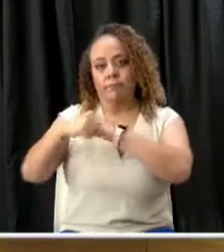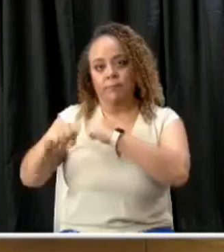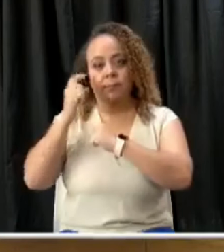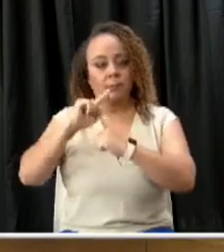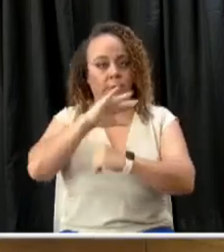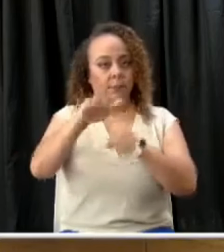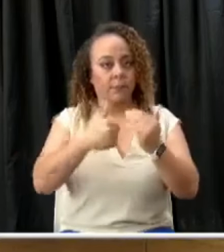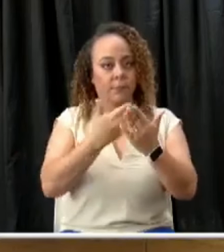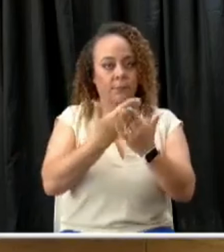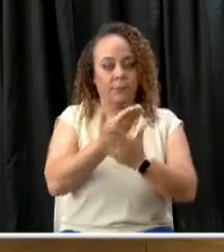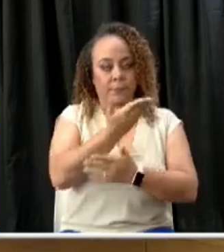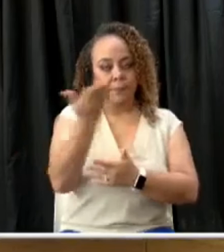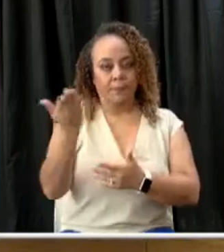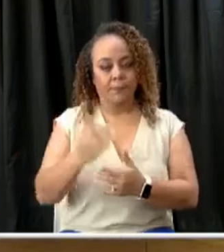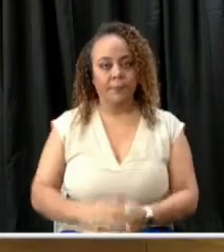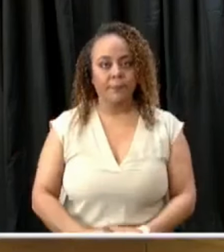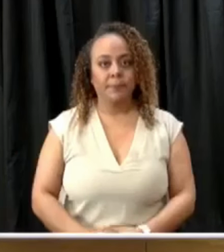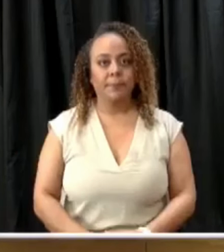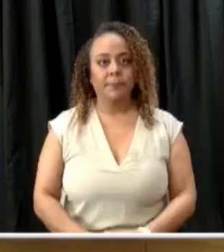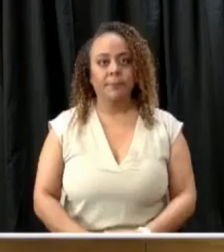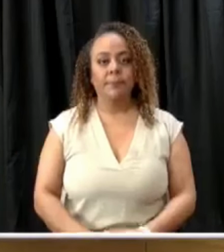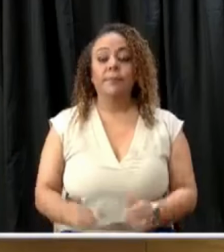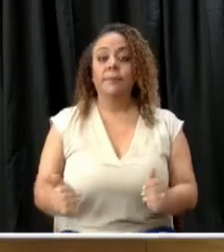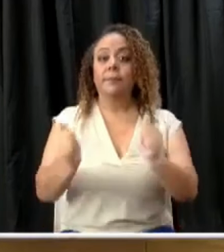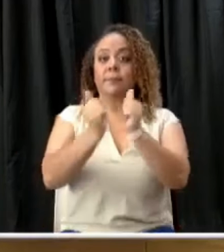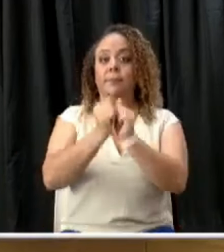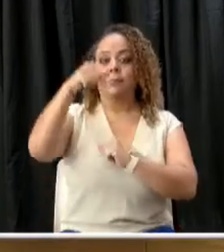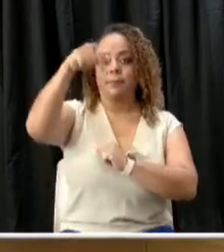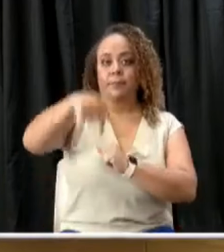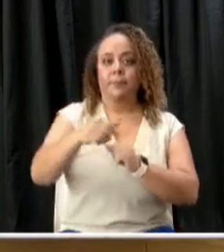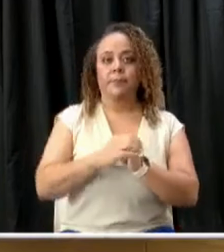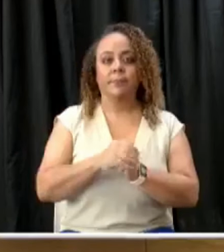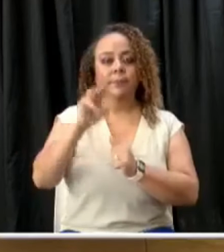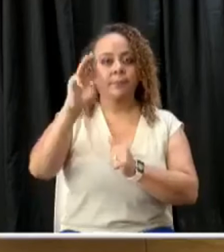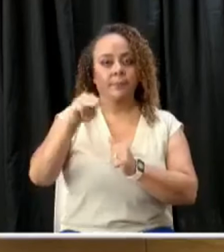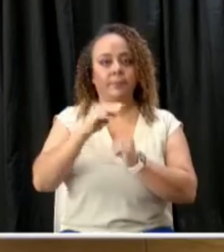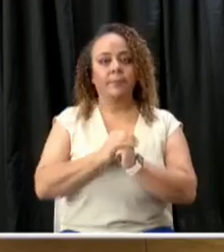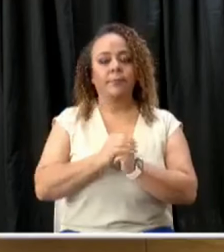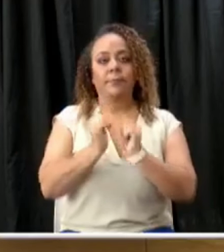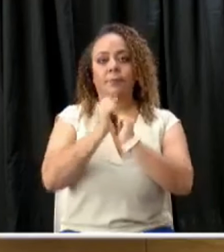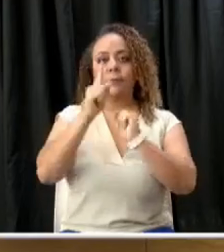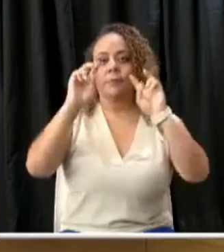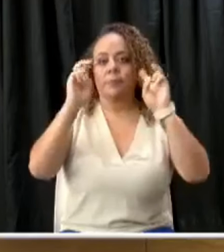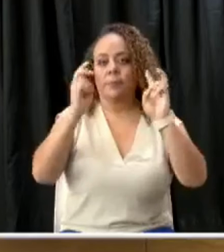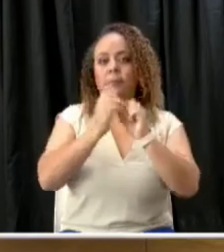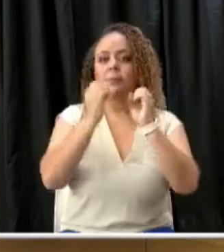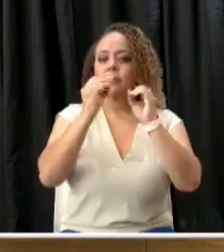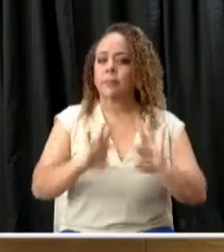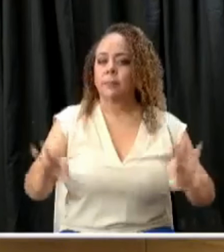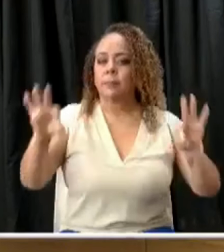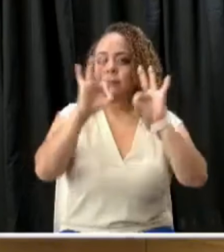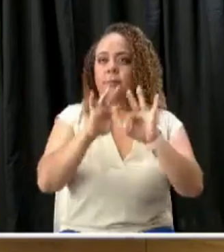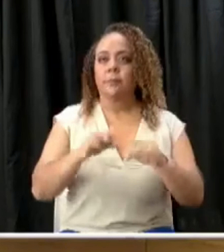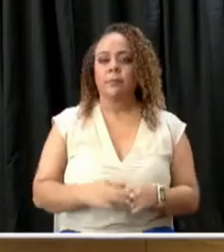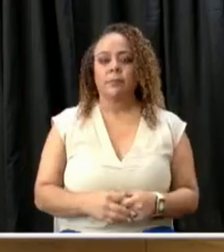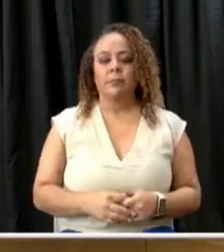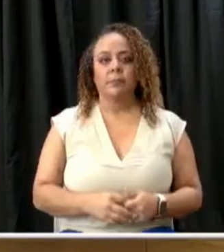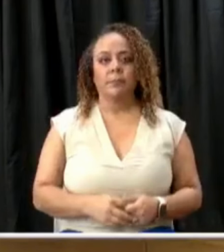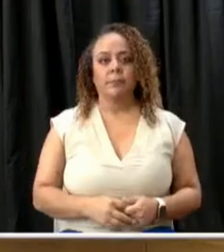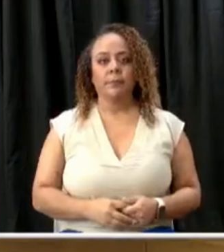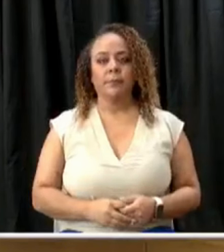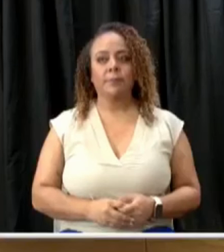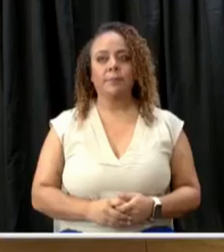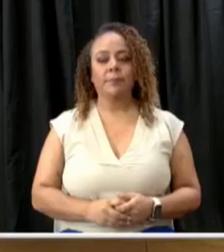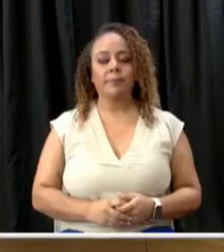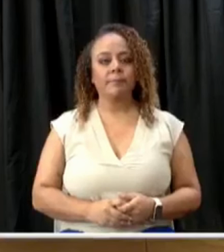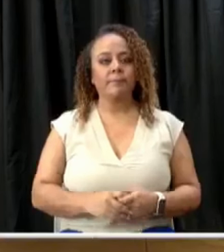para todas y todos ustedes. Acompáñenos hoy, martes, con un tema muy importante que